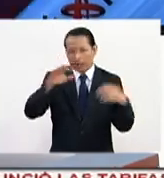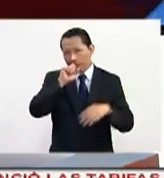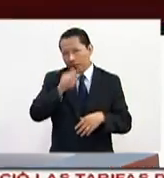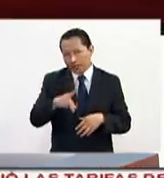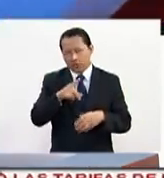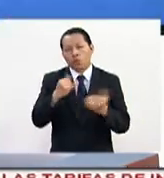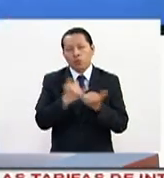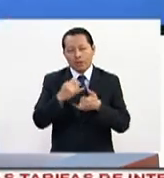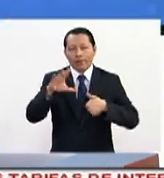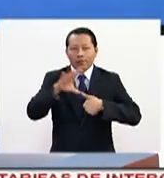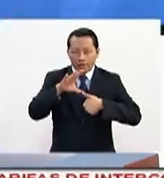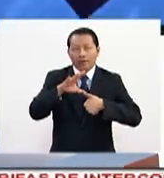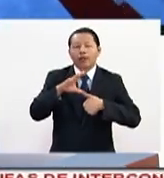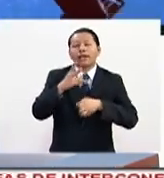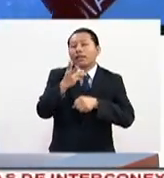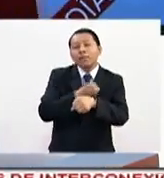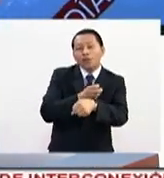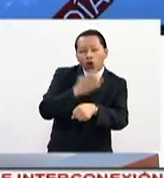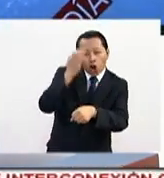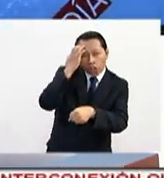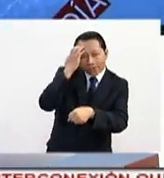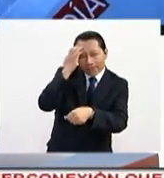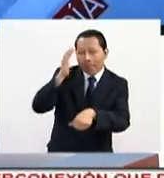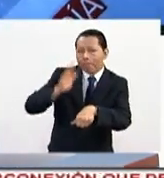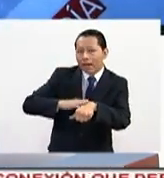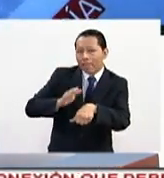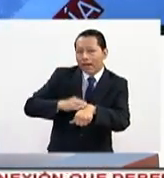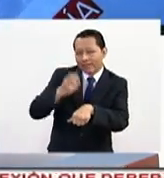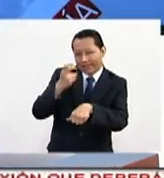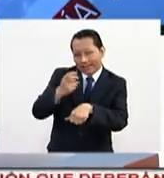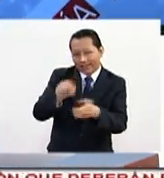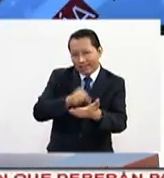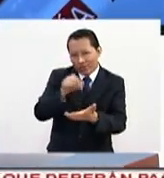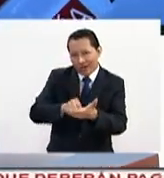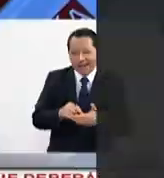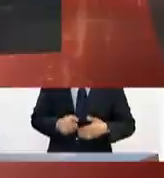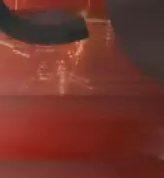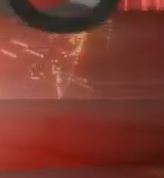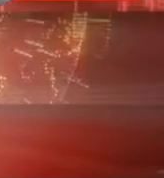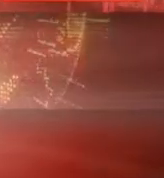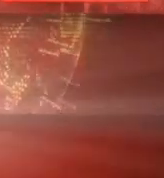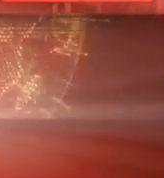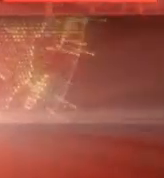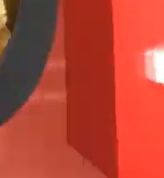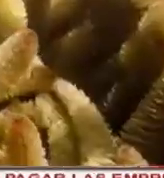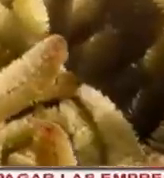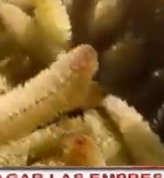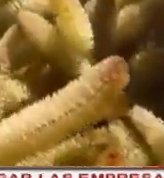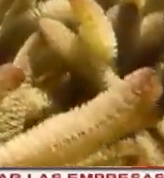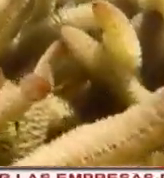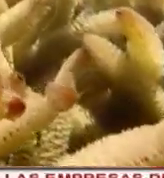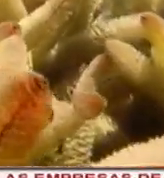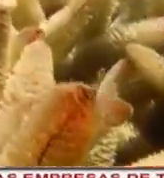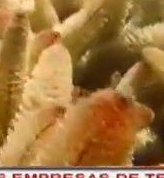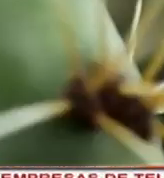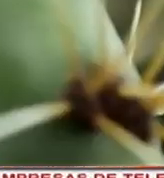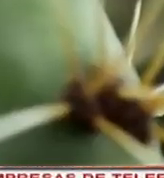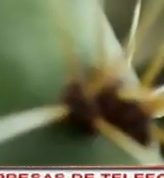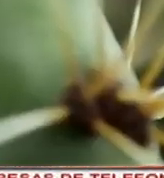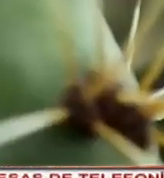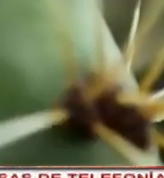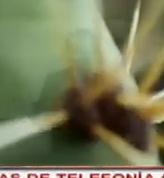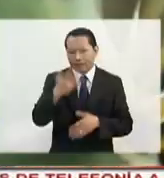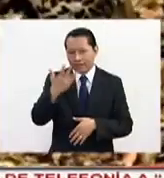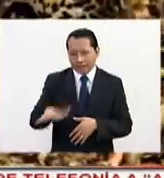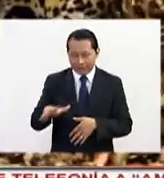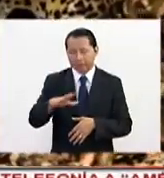Norteamérica. Así que le invito a conocer un poco más de este archipiélago. En octubre de 2010, México asumió ante la comunidad